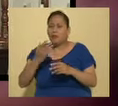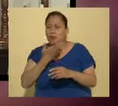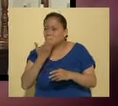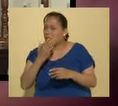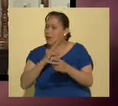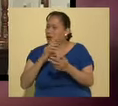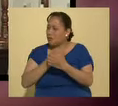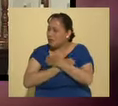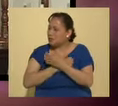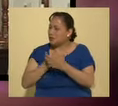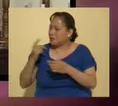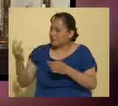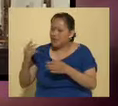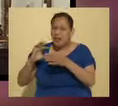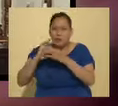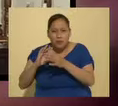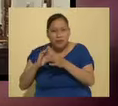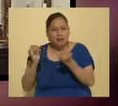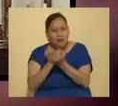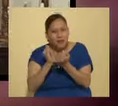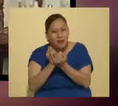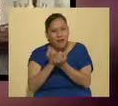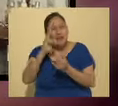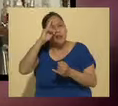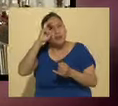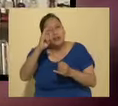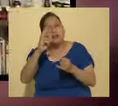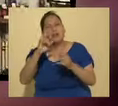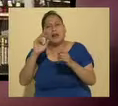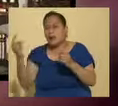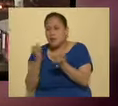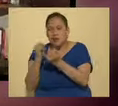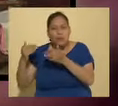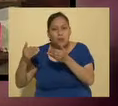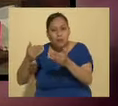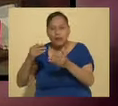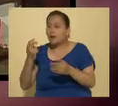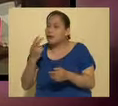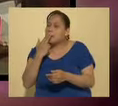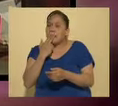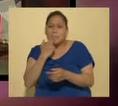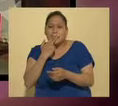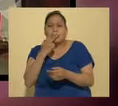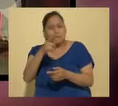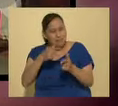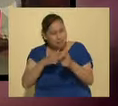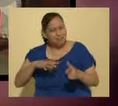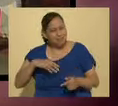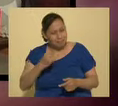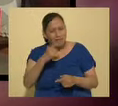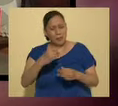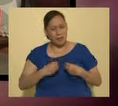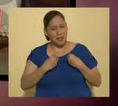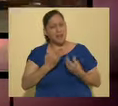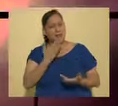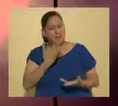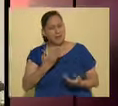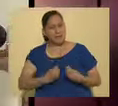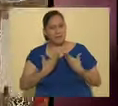valores, en tus bases morales y en todos tus sueños y en todos tus ideales. Sigue adelante, disfruta de la vida.